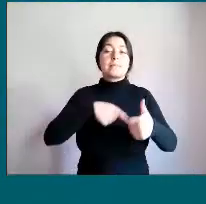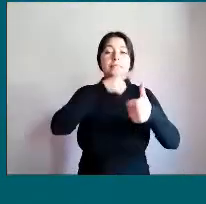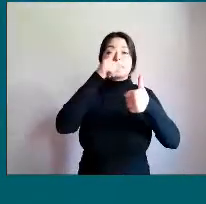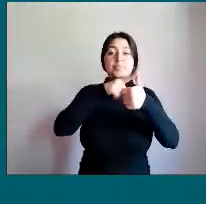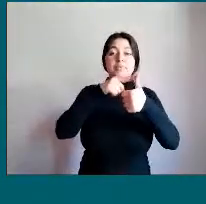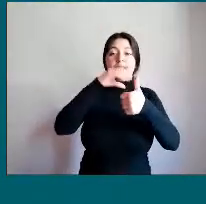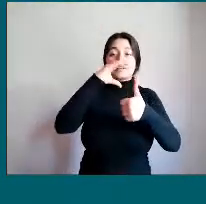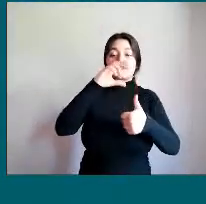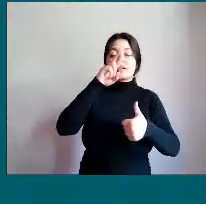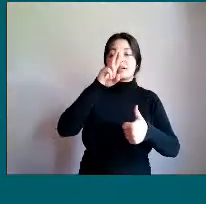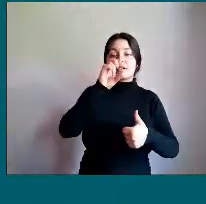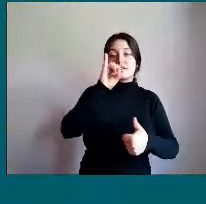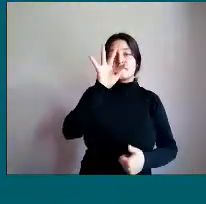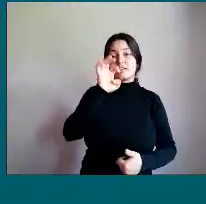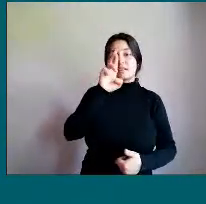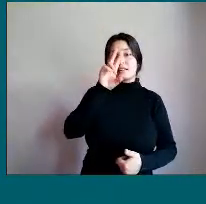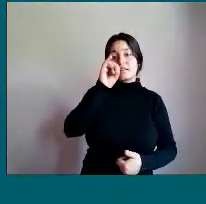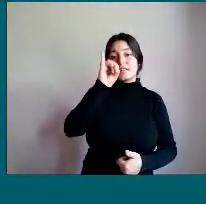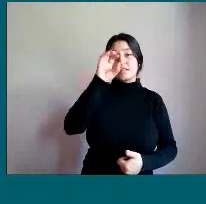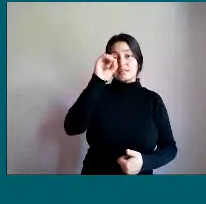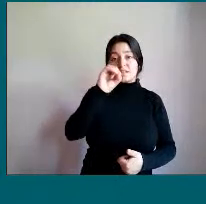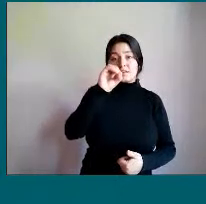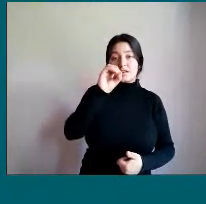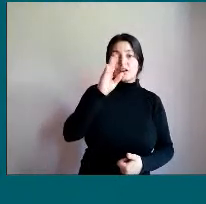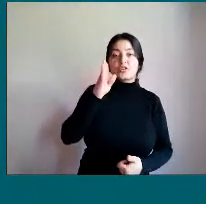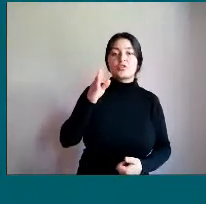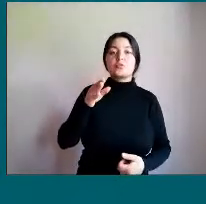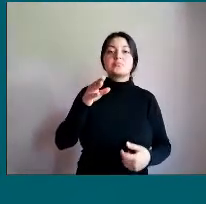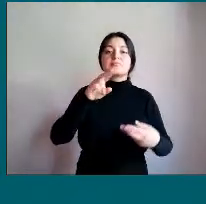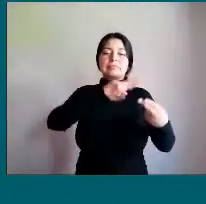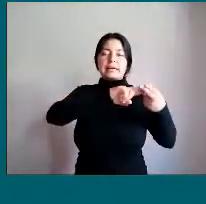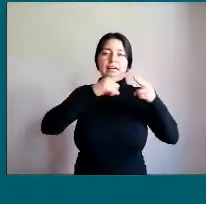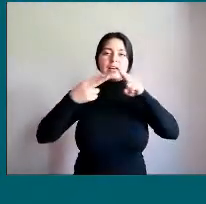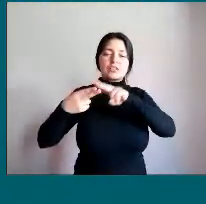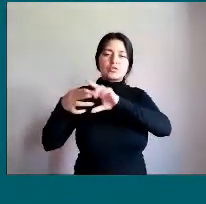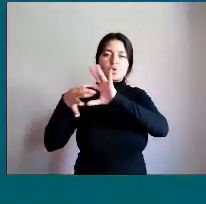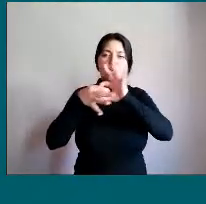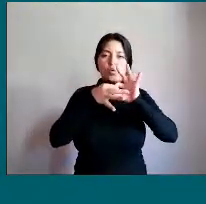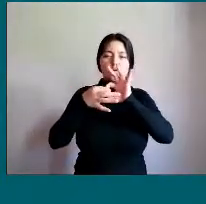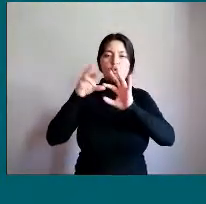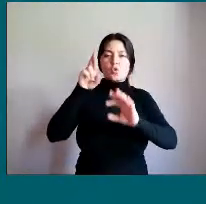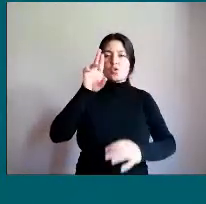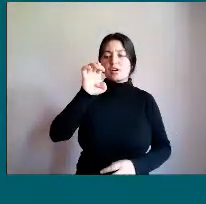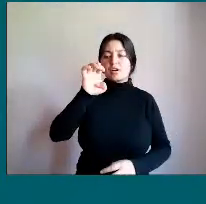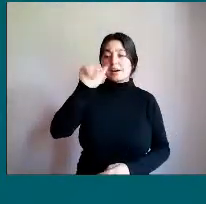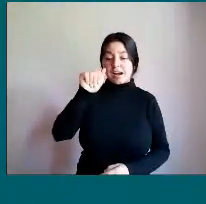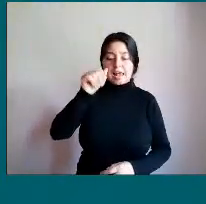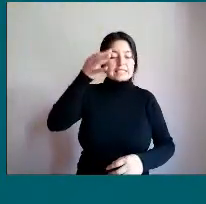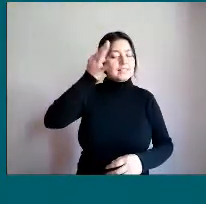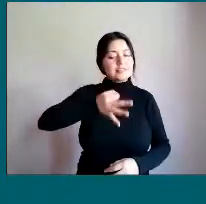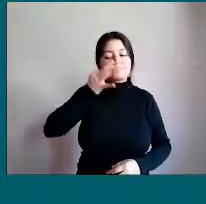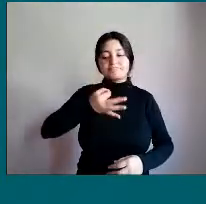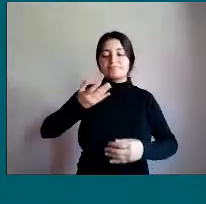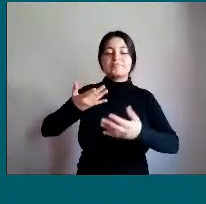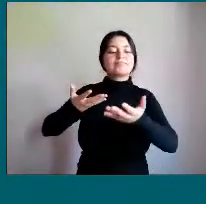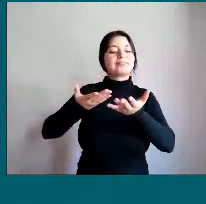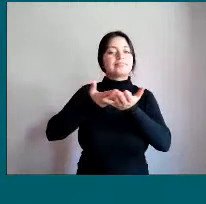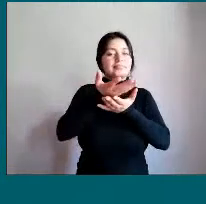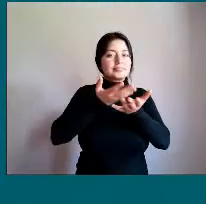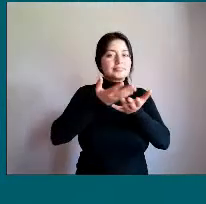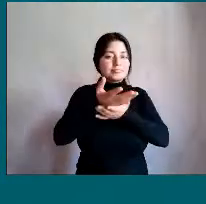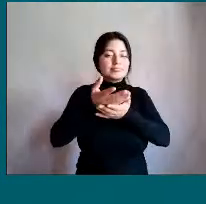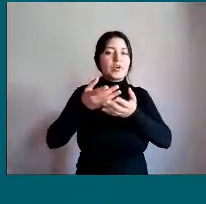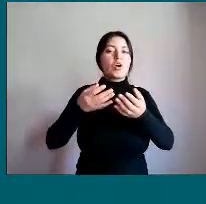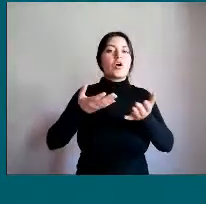criterio y estándar tiene que estar vinculado con el REA y siempre debemos de compartirlo con el alumno. Al alumnado hay que darle las reglas del